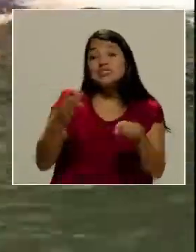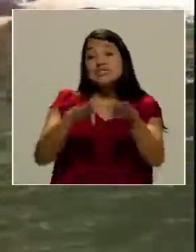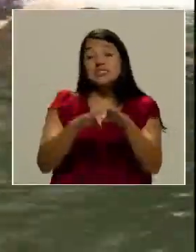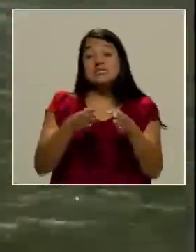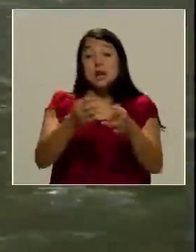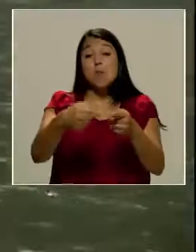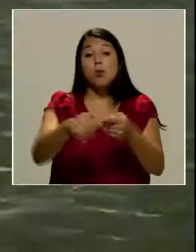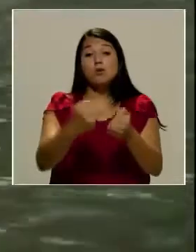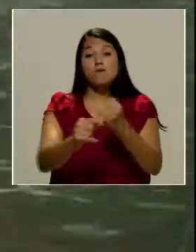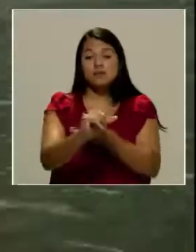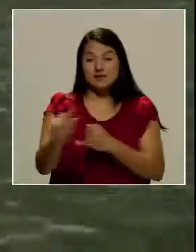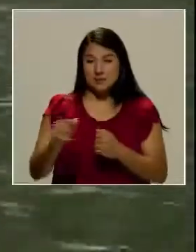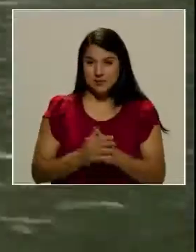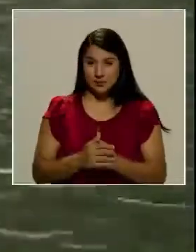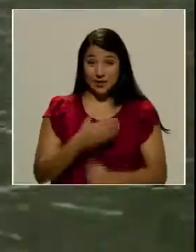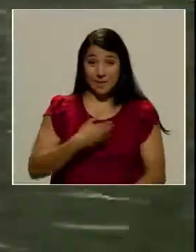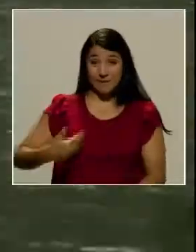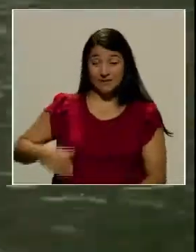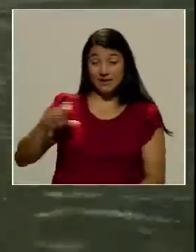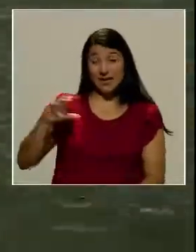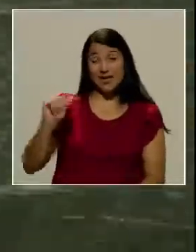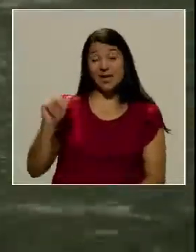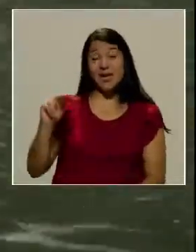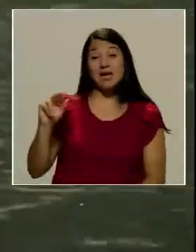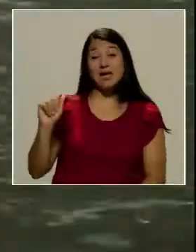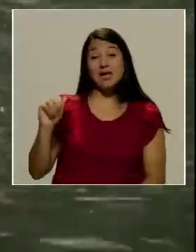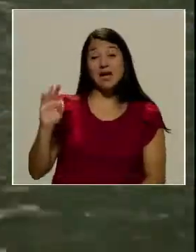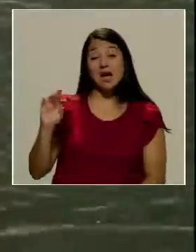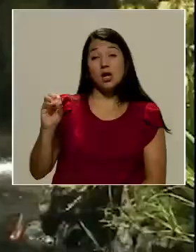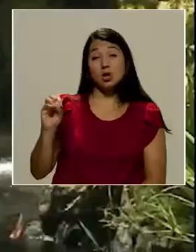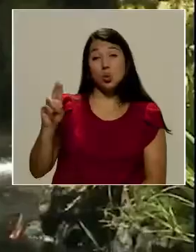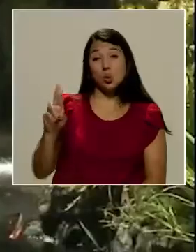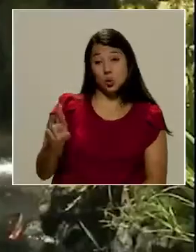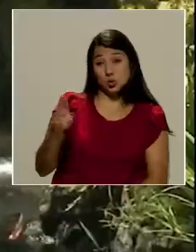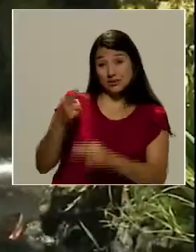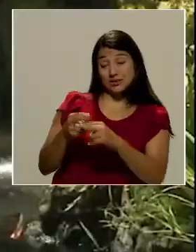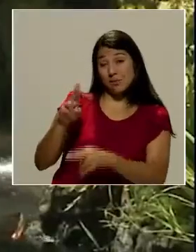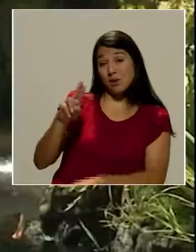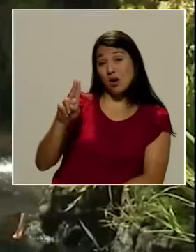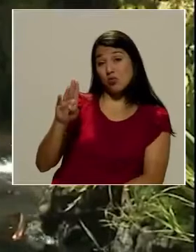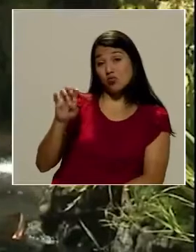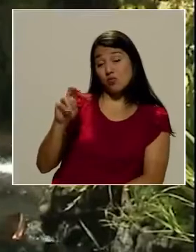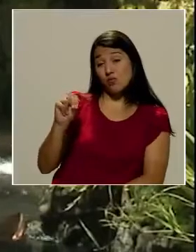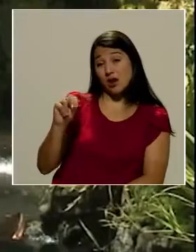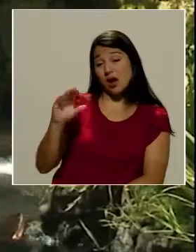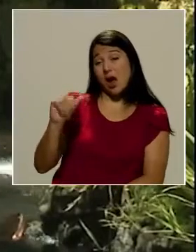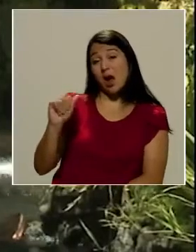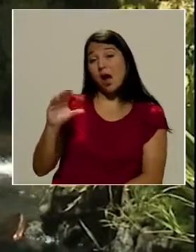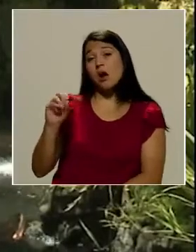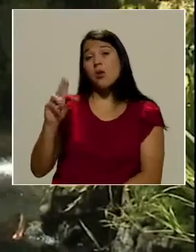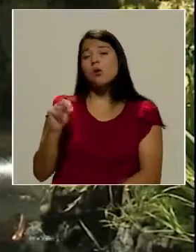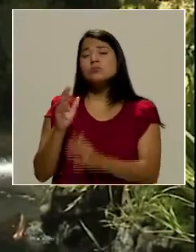este fin de semana. El presidente de Canatur, Rubén Acón, instó al mandatario Alvarado para que atienda con diligencia